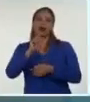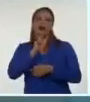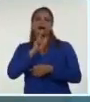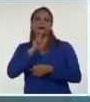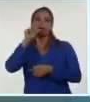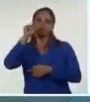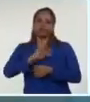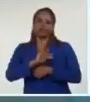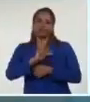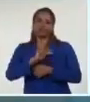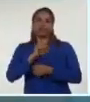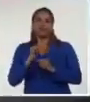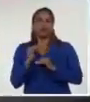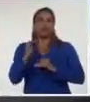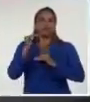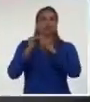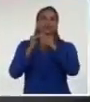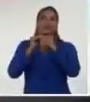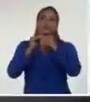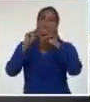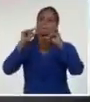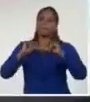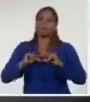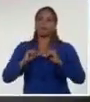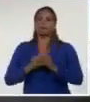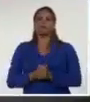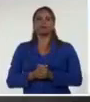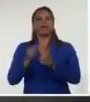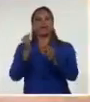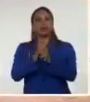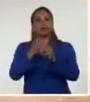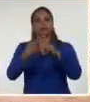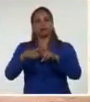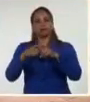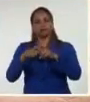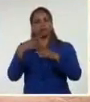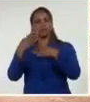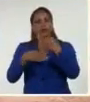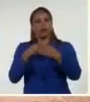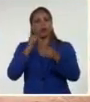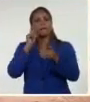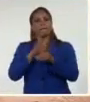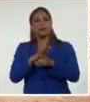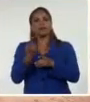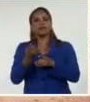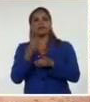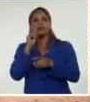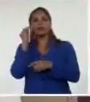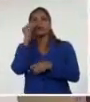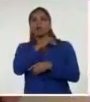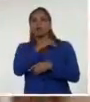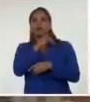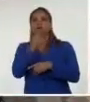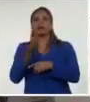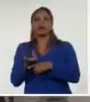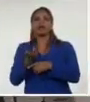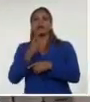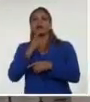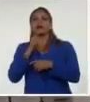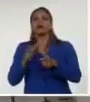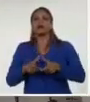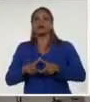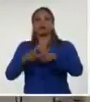volúmenes insuficientes. La obra que resolverá el problema parte de un moderno y automatizado campo